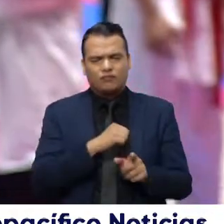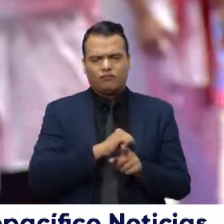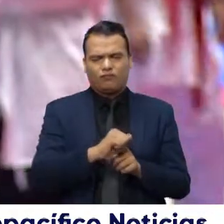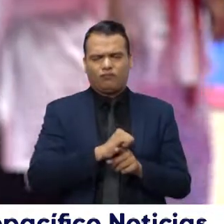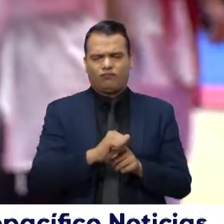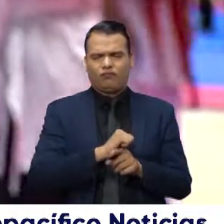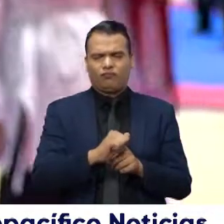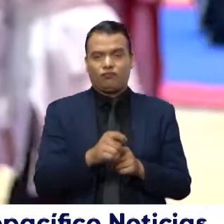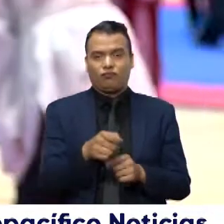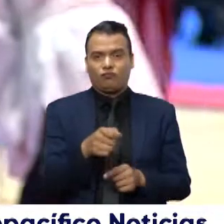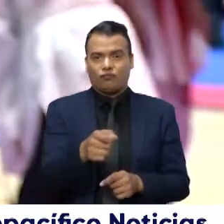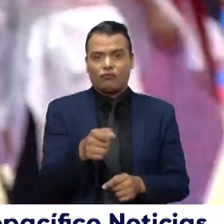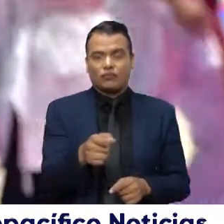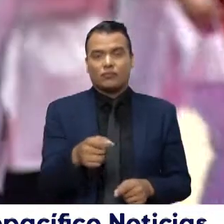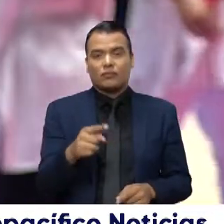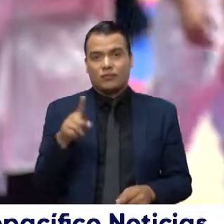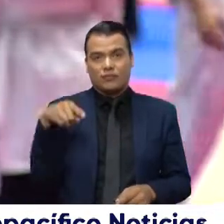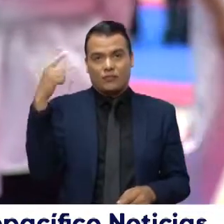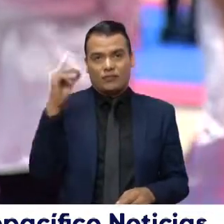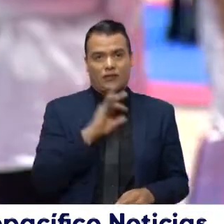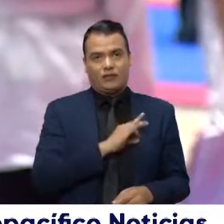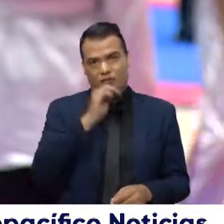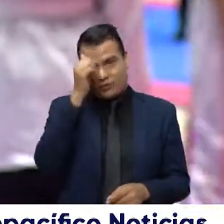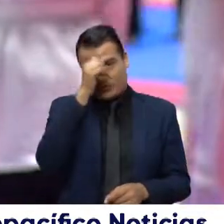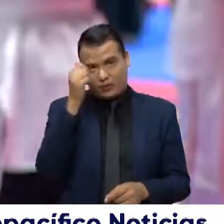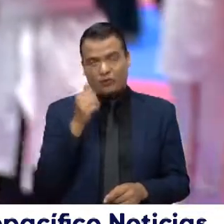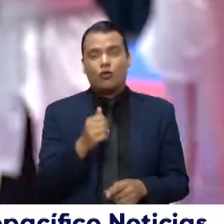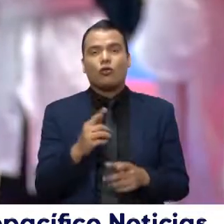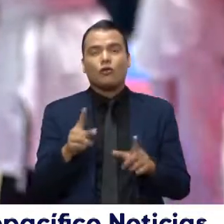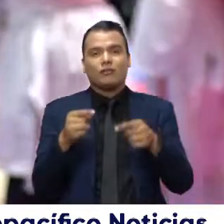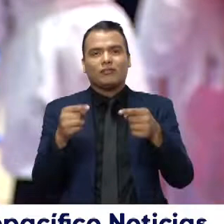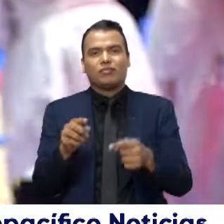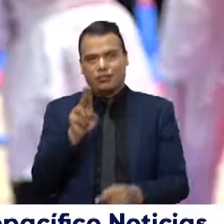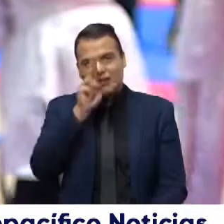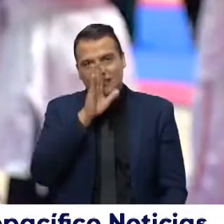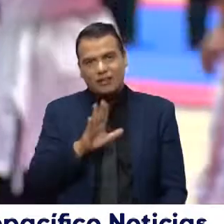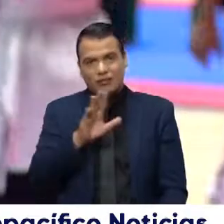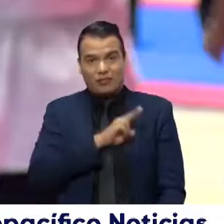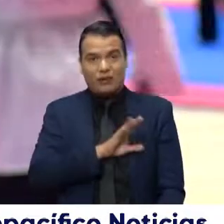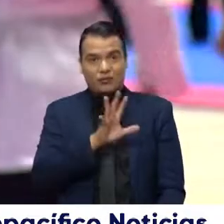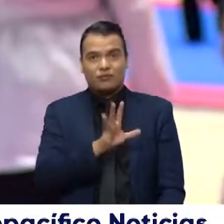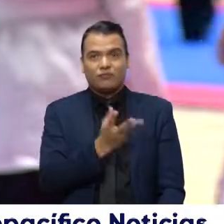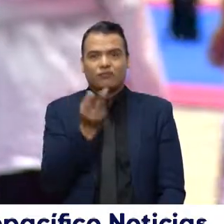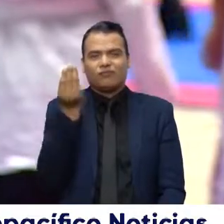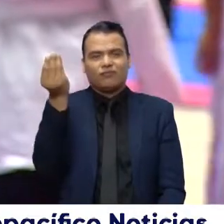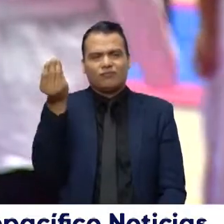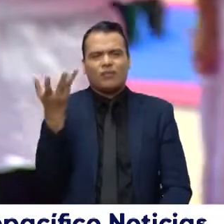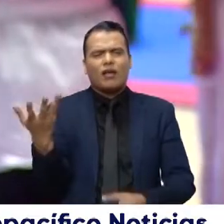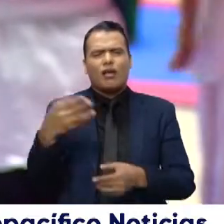Valle, que competirá el próximo fin de semana en el Campeonato Nacional que se va a desarrollar en la